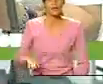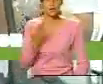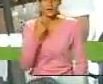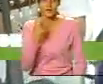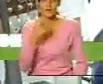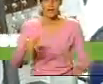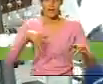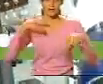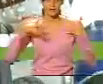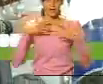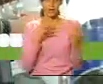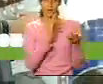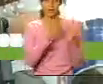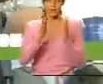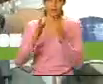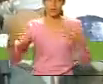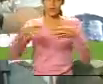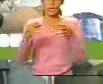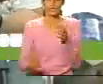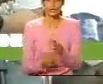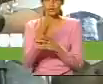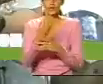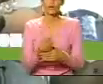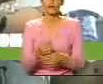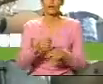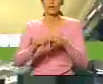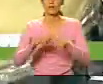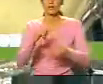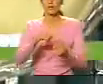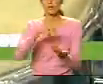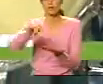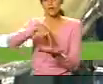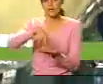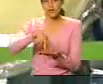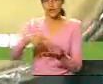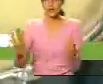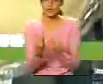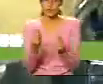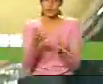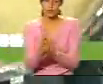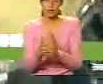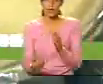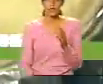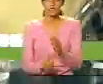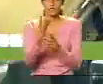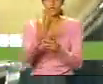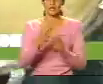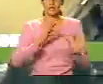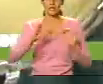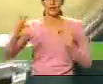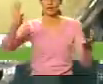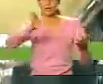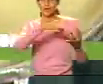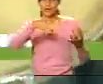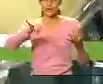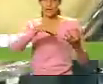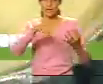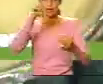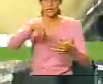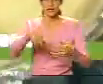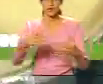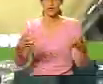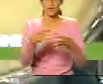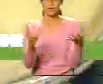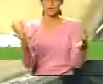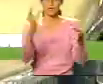que este espectáculo es organizado por la Fundación Compañía Nacional de Danza, en coproducción con la Fundación Teatro Teresa Carreño y